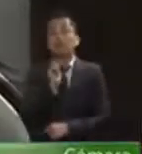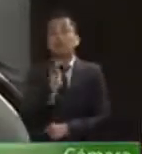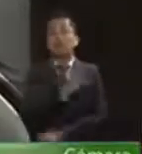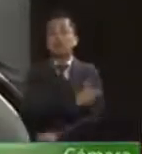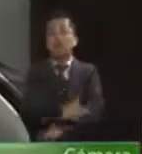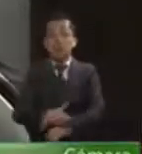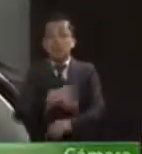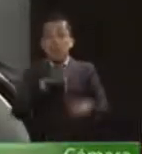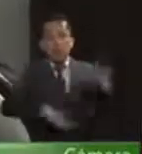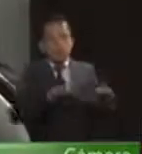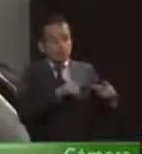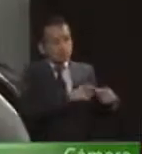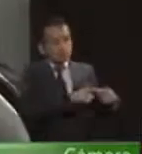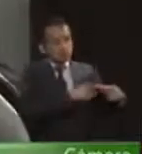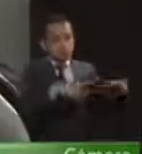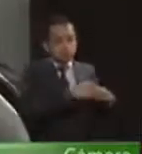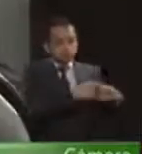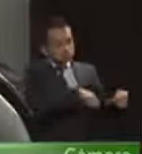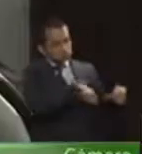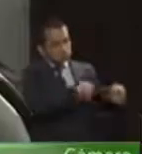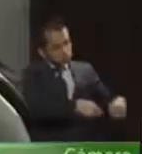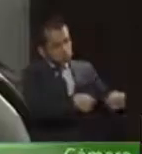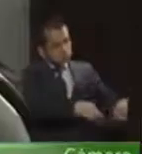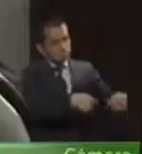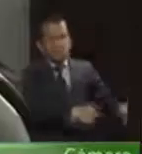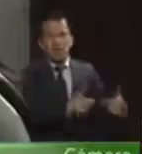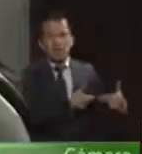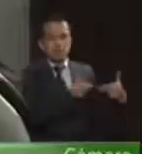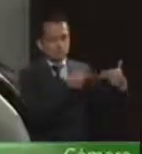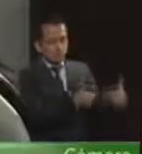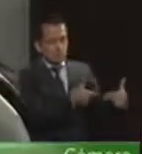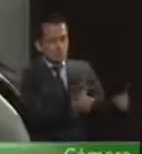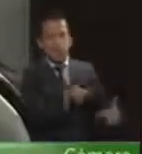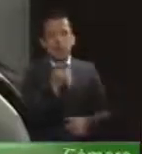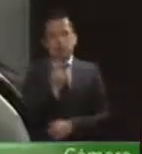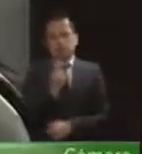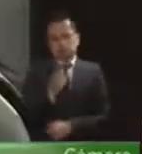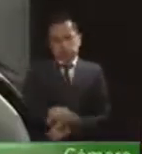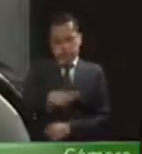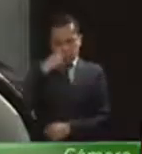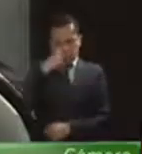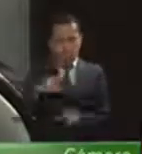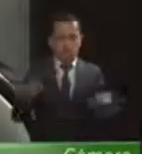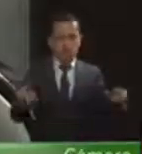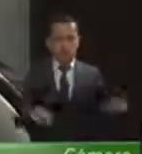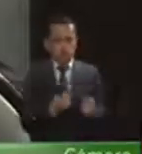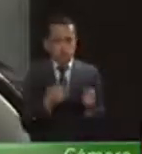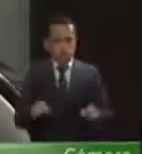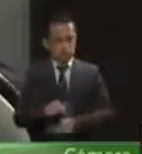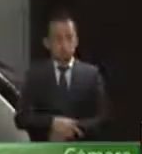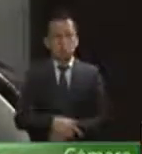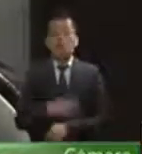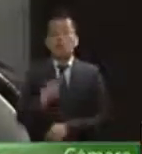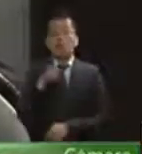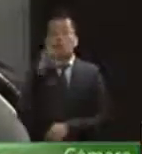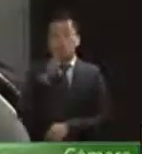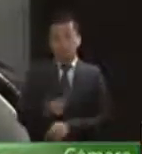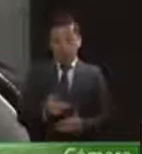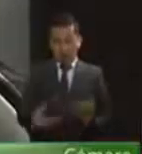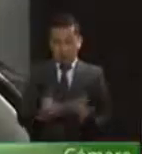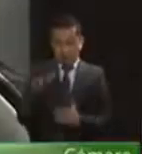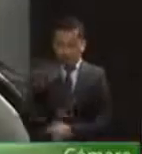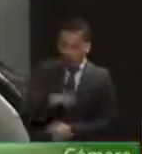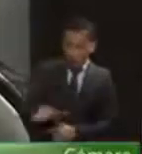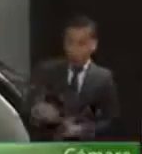heredando este gusto por la música mexicana y que desafortunadamente las personas más jóvenes de